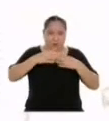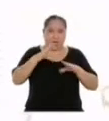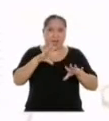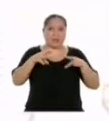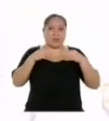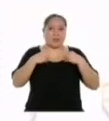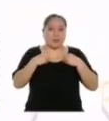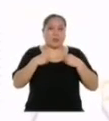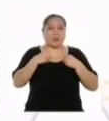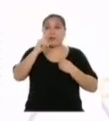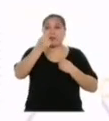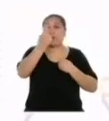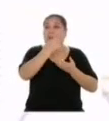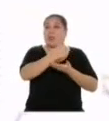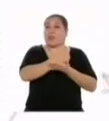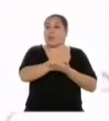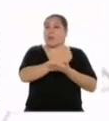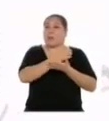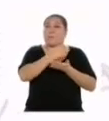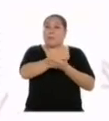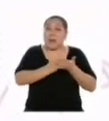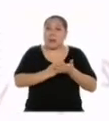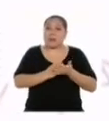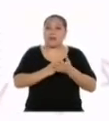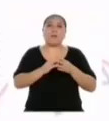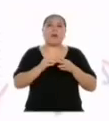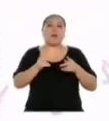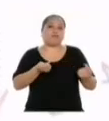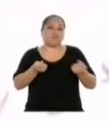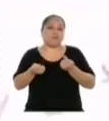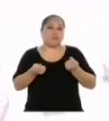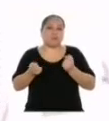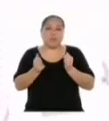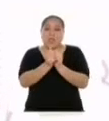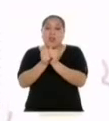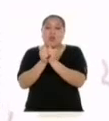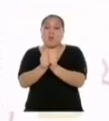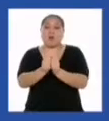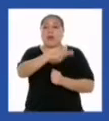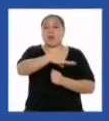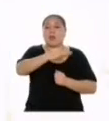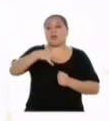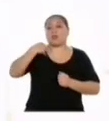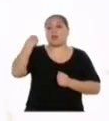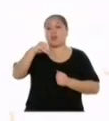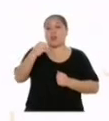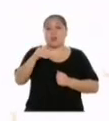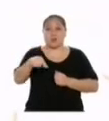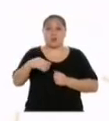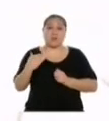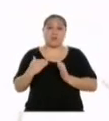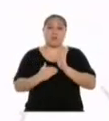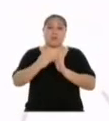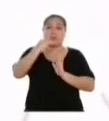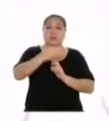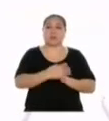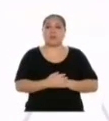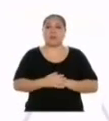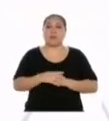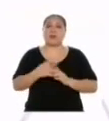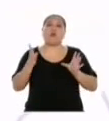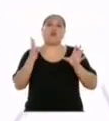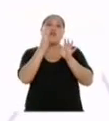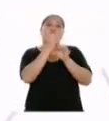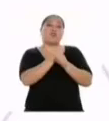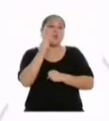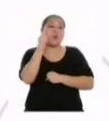el primer paso para trabajar con ellas, y acompañar a las niñas, niños y jóvenes en desarrollo. Finalmente, se encuentra un